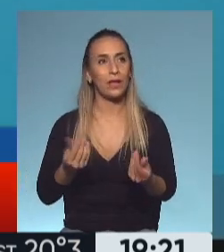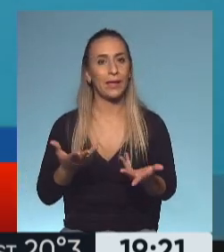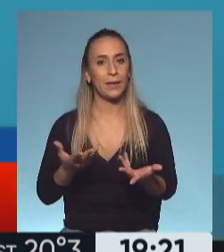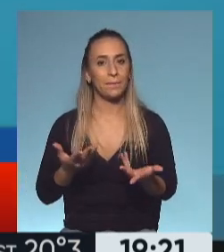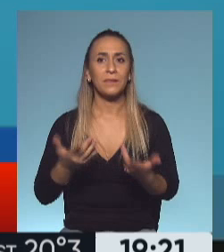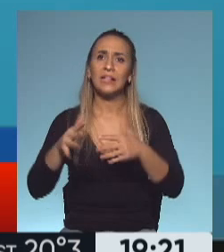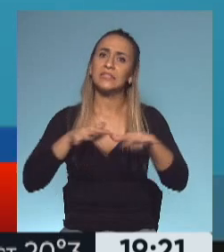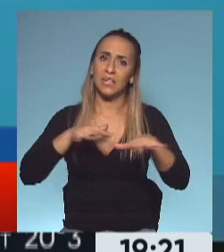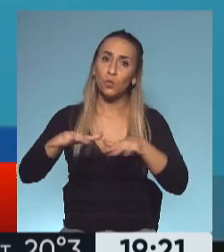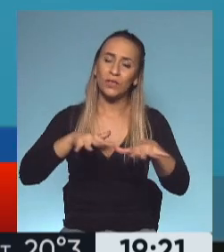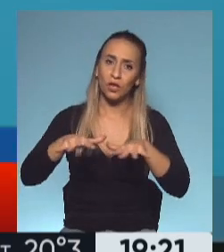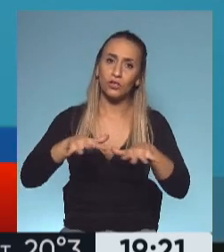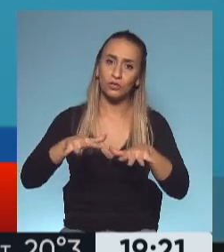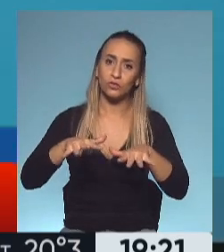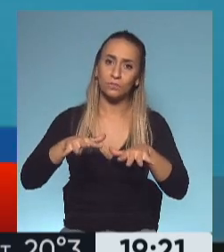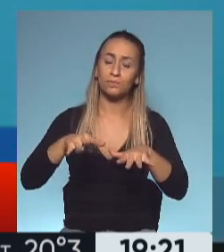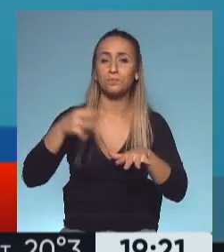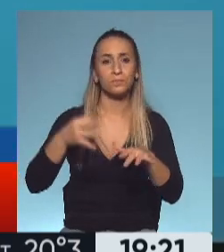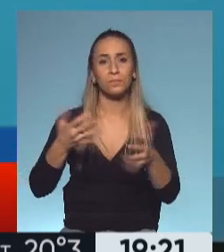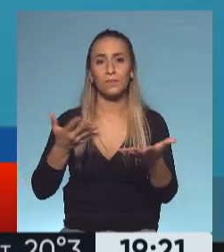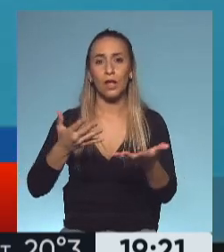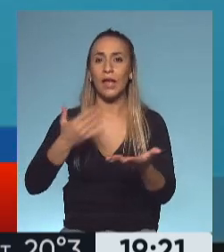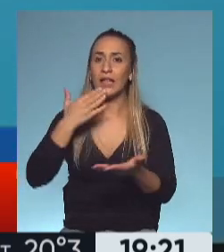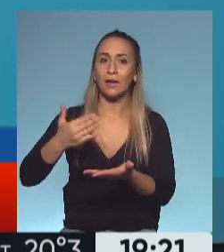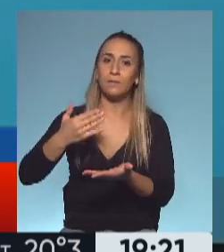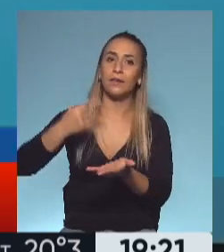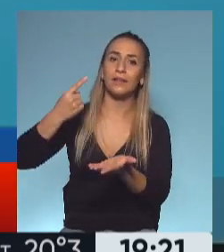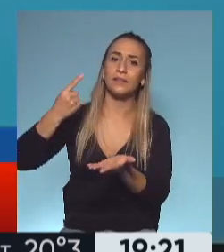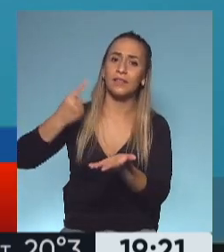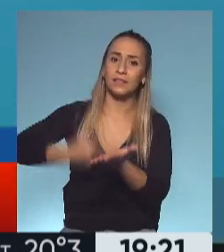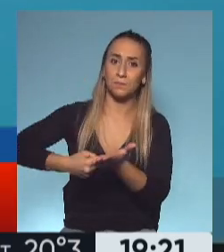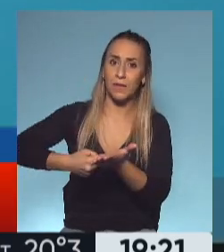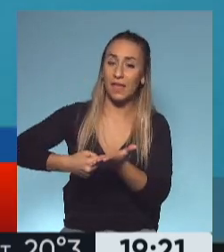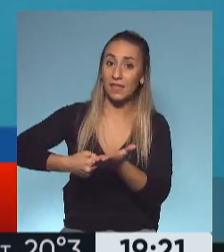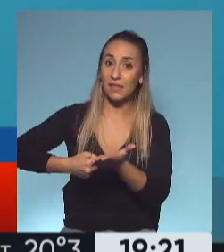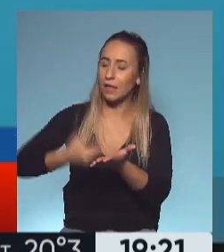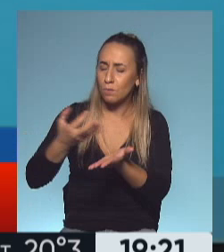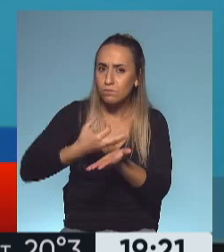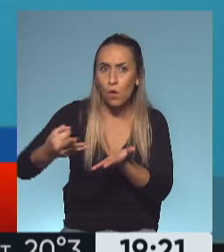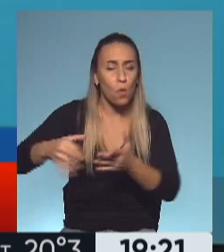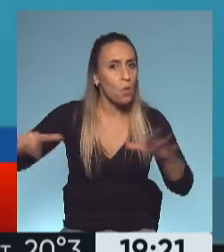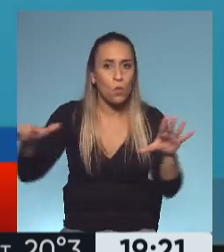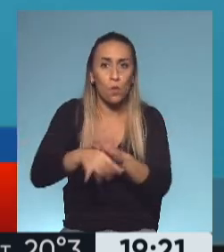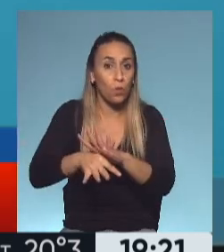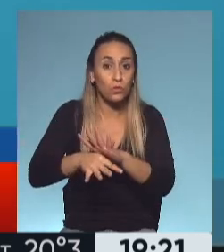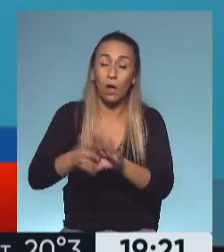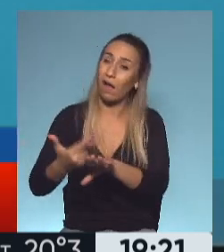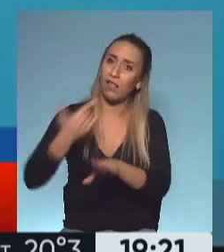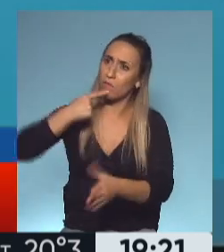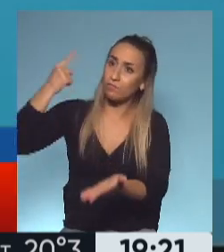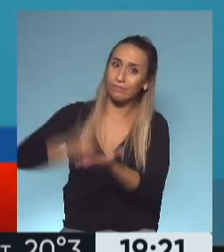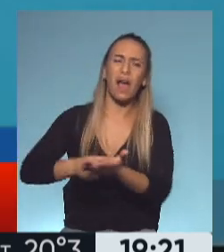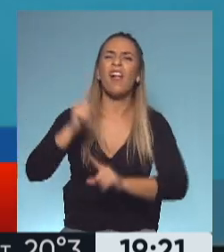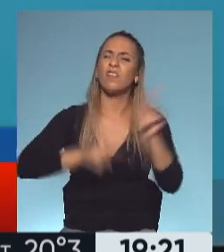una situación donde por las medidas efectivas que se tomaron, aun cuando muchos decían,